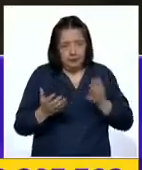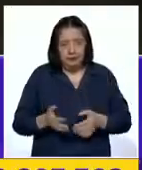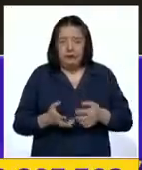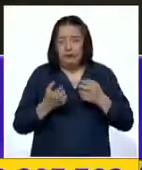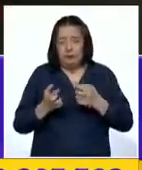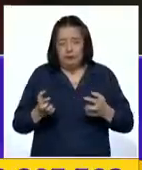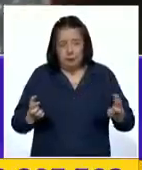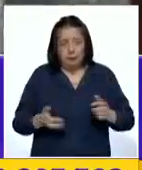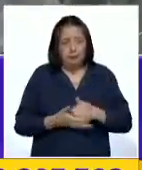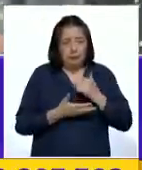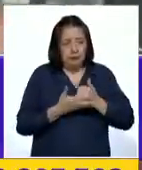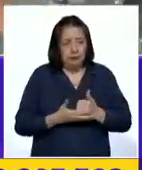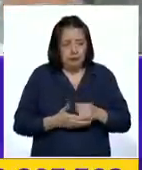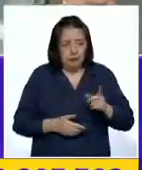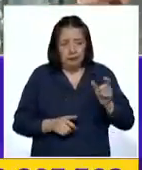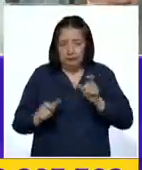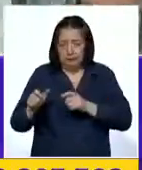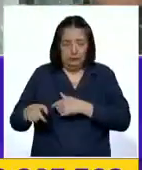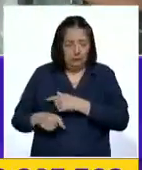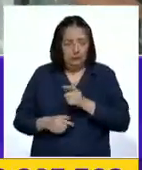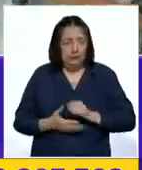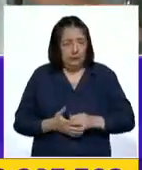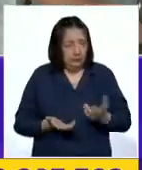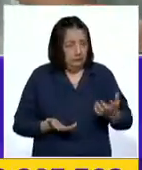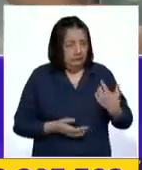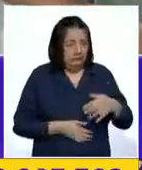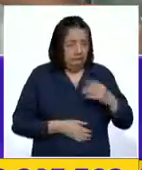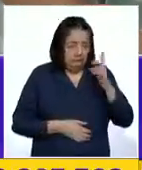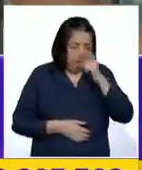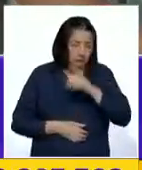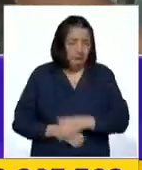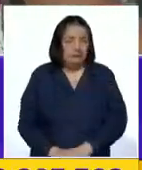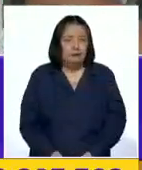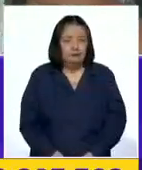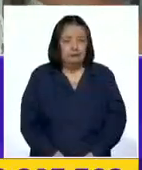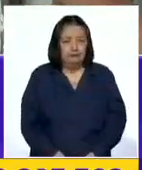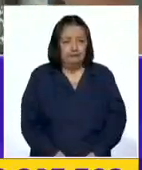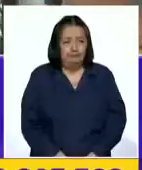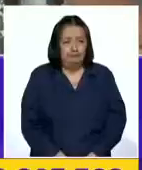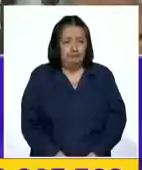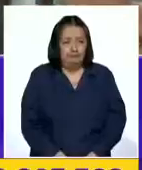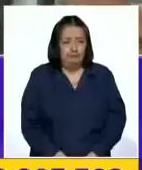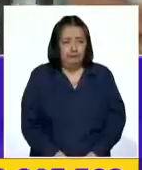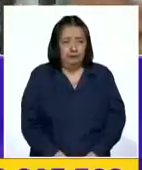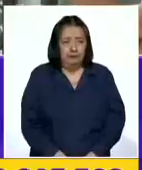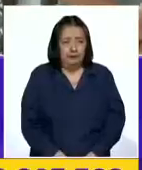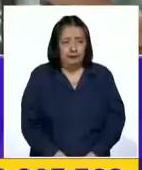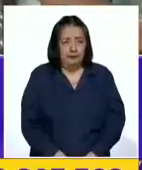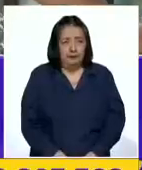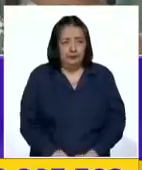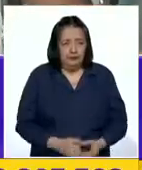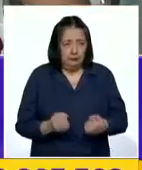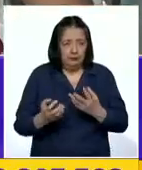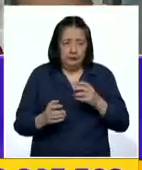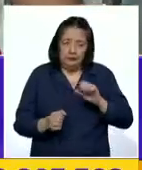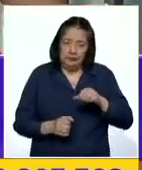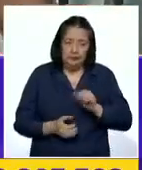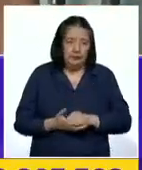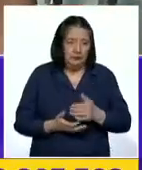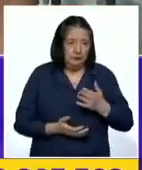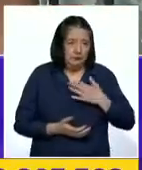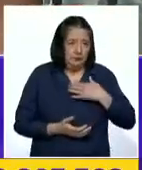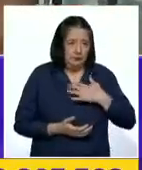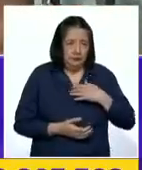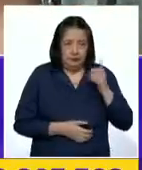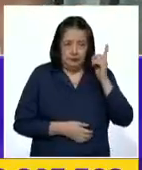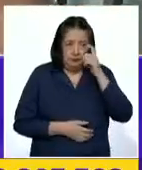para poder ayudarla de parte de los vecinos, ¿no? Señora, una situación difícil la que atravesamos aquí. Cuéntelo, por favor. Sí, para mí es